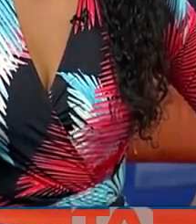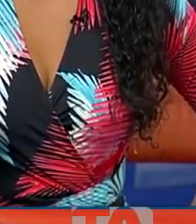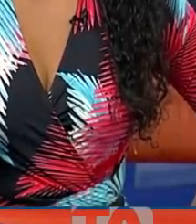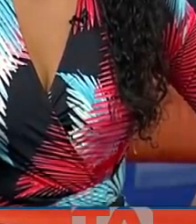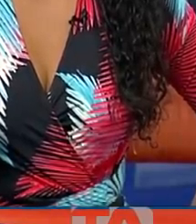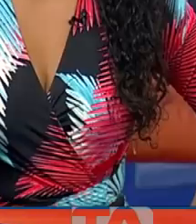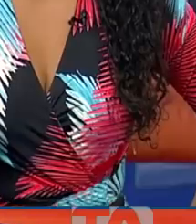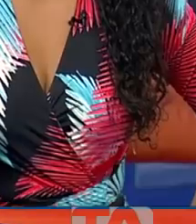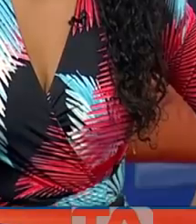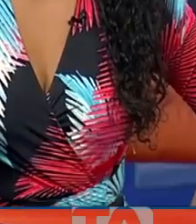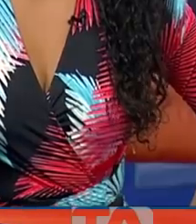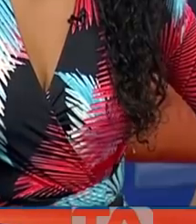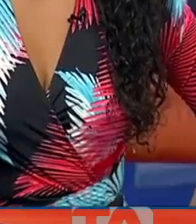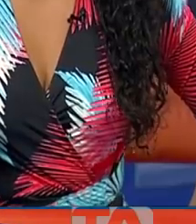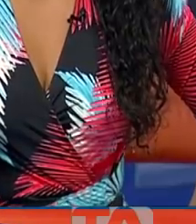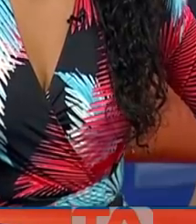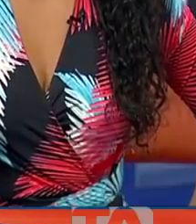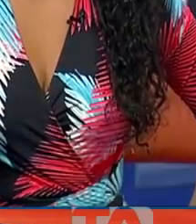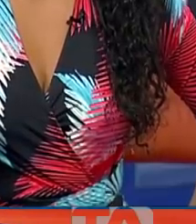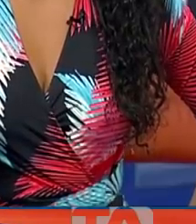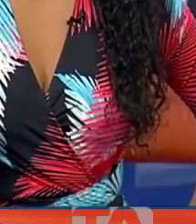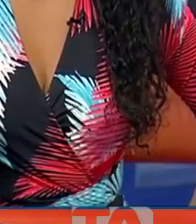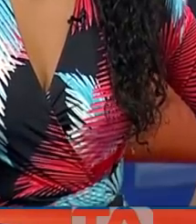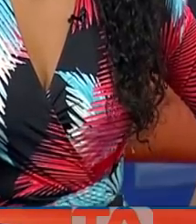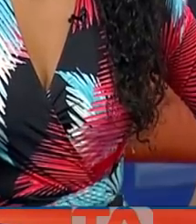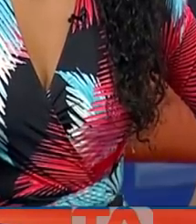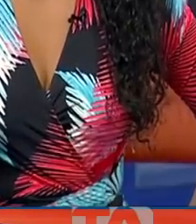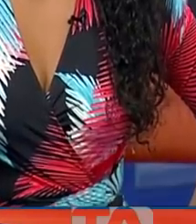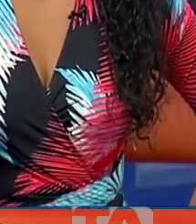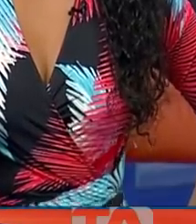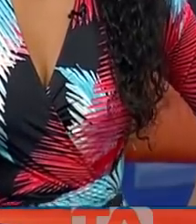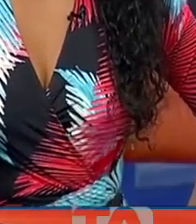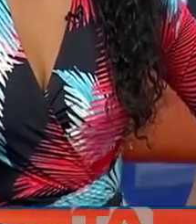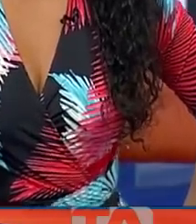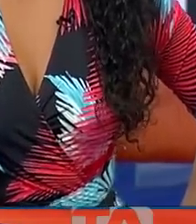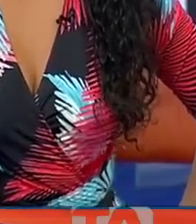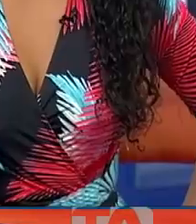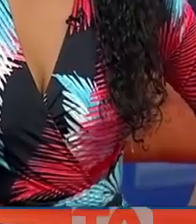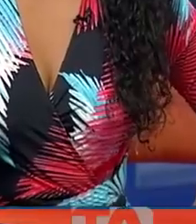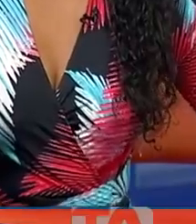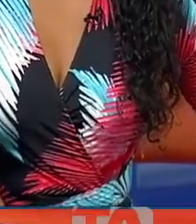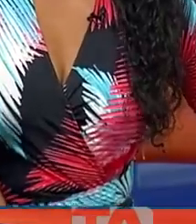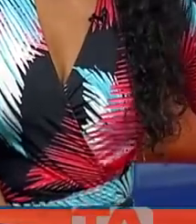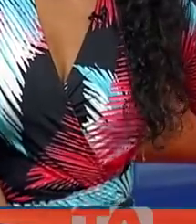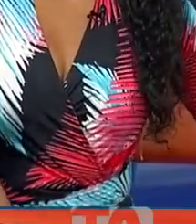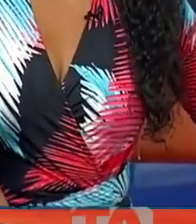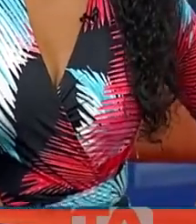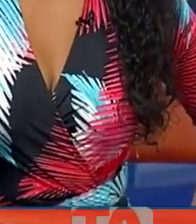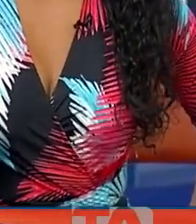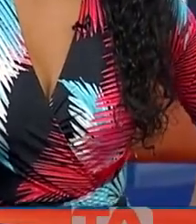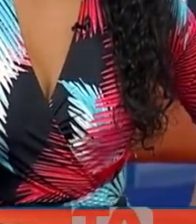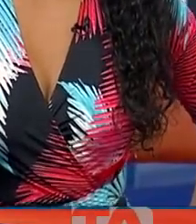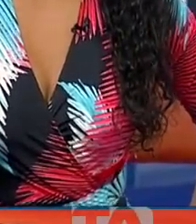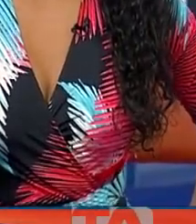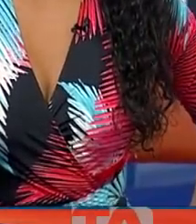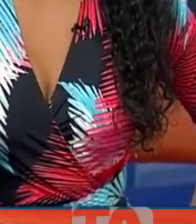noticias. Les deseamos que tengan éxito en todas las actividades que emprendan hoy. Helen. ¿Qué tal, Isa? Amigos televidentes, buenos días. Gracias por